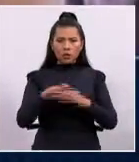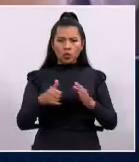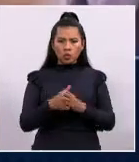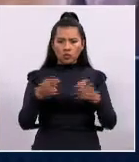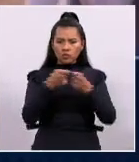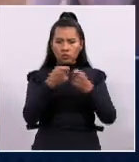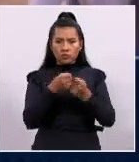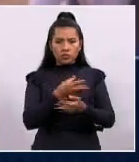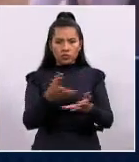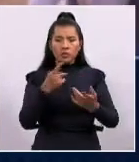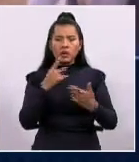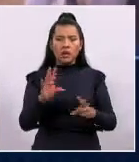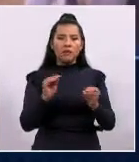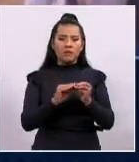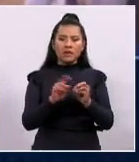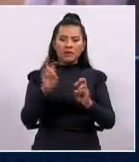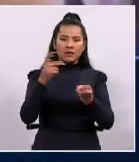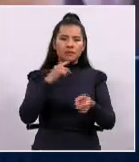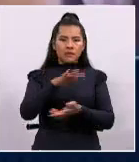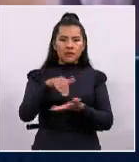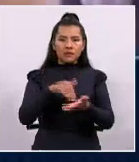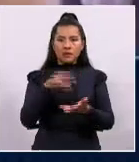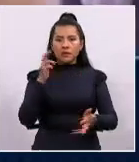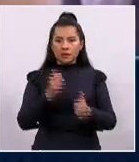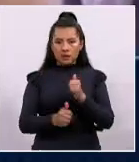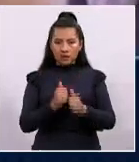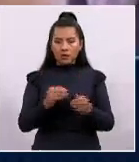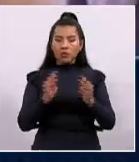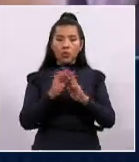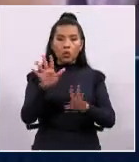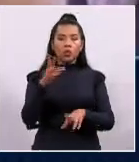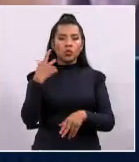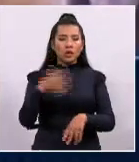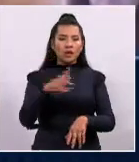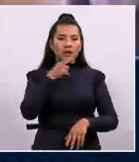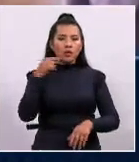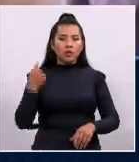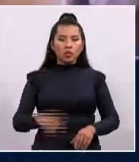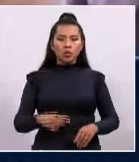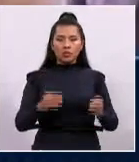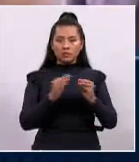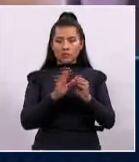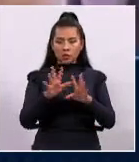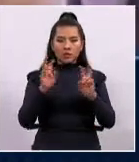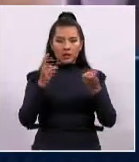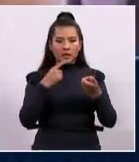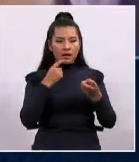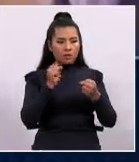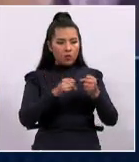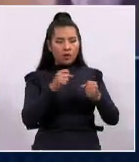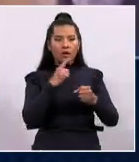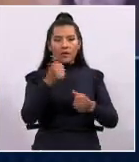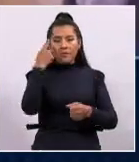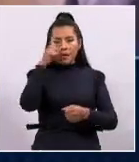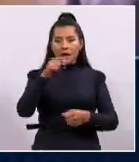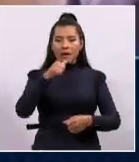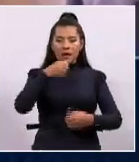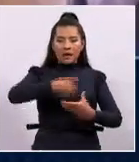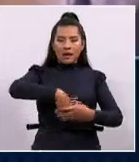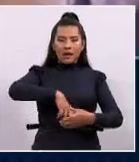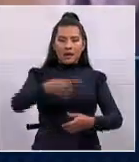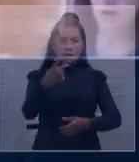central. La disminución por parte de Rusia de la provisión de insumos energéticos, llámese carbón, gas y